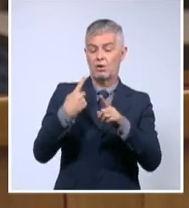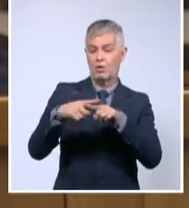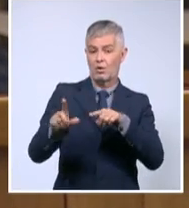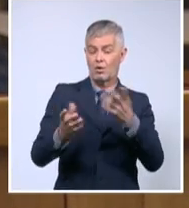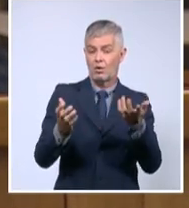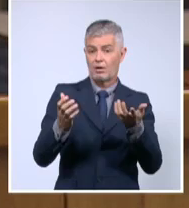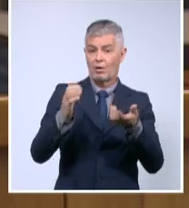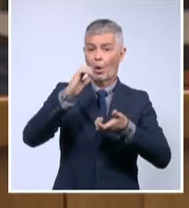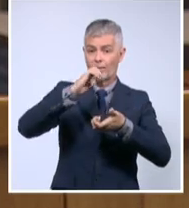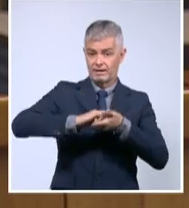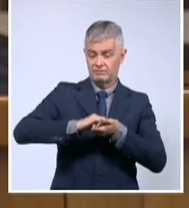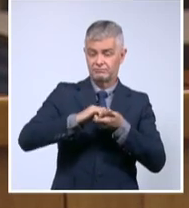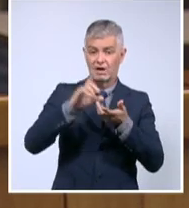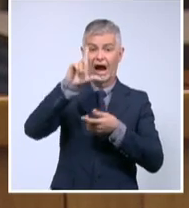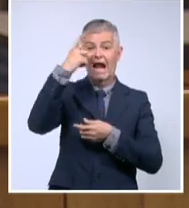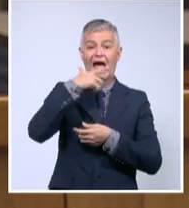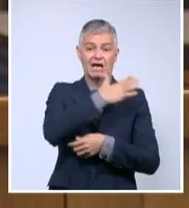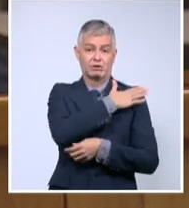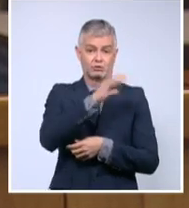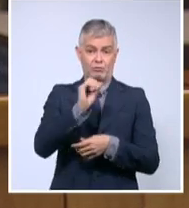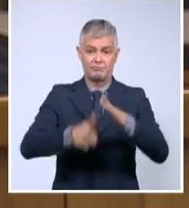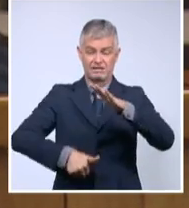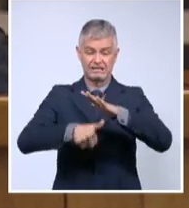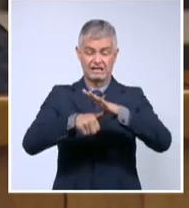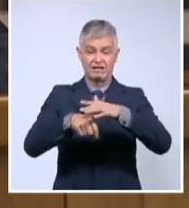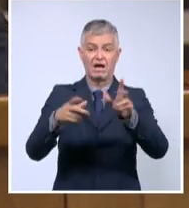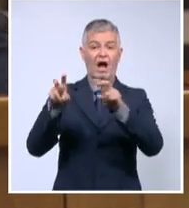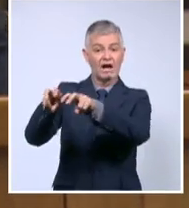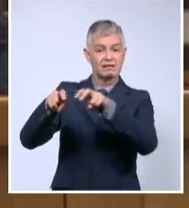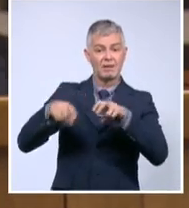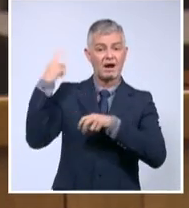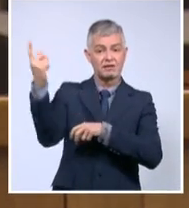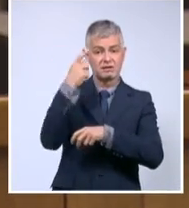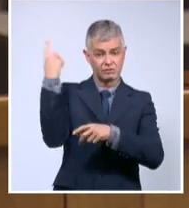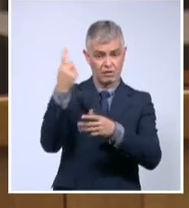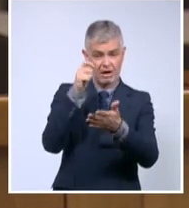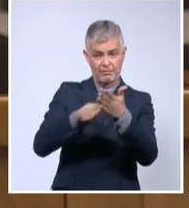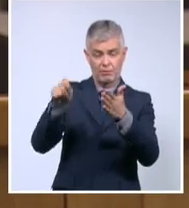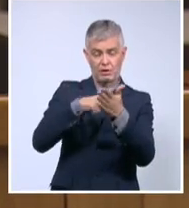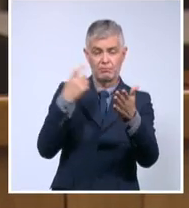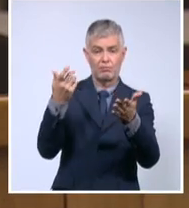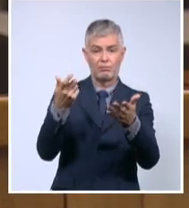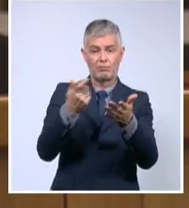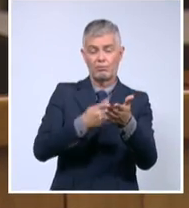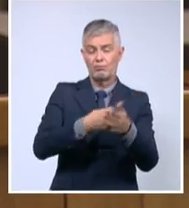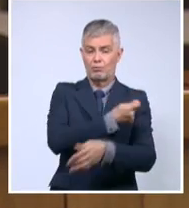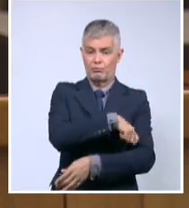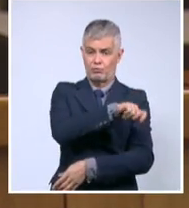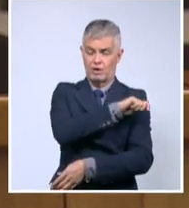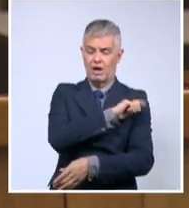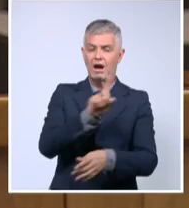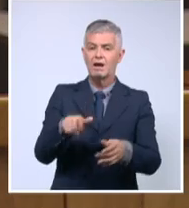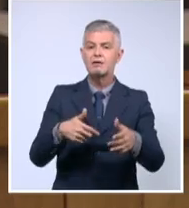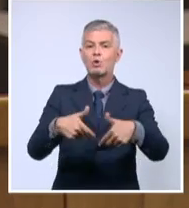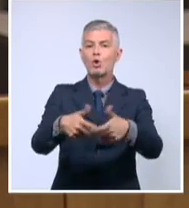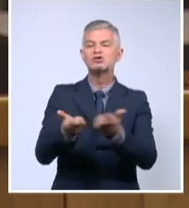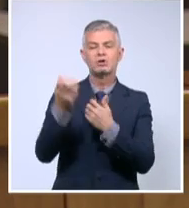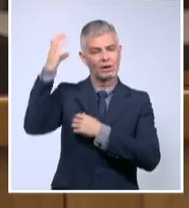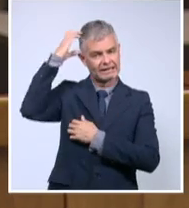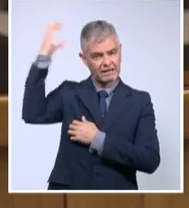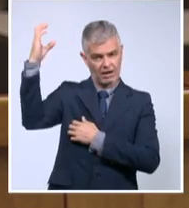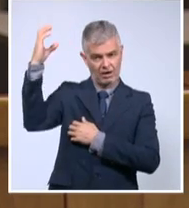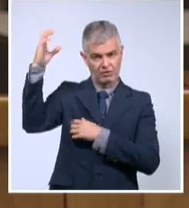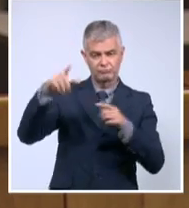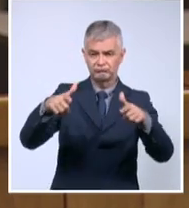la Asamblea Nacional del Poder Popular y presidente de los Consejos de Estado, del Consejo de Estado. Diputadas y